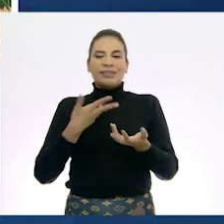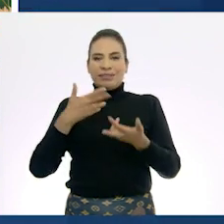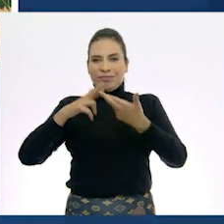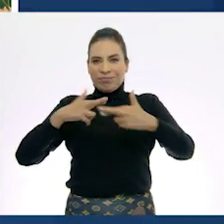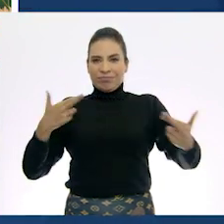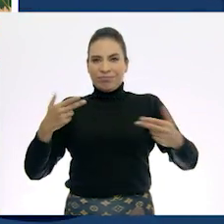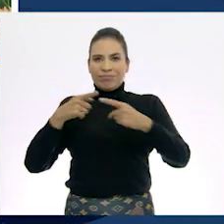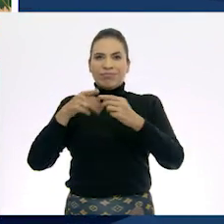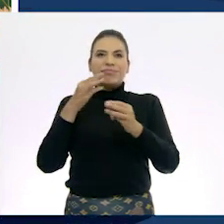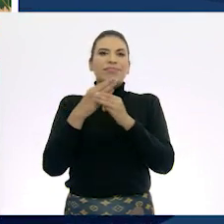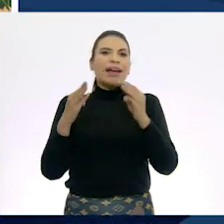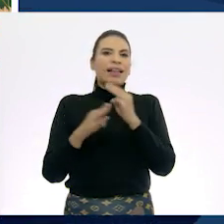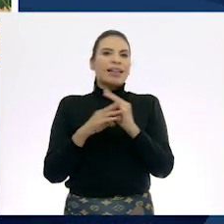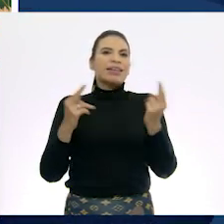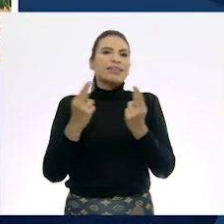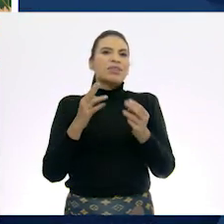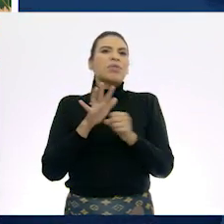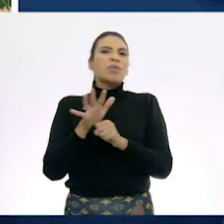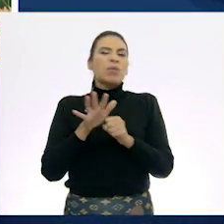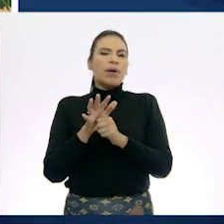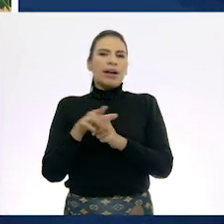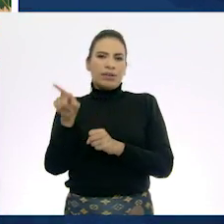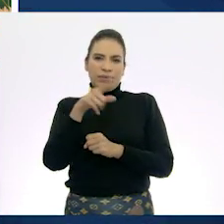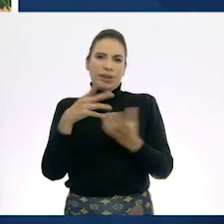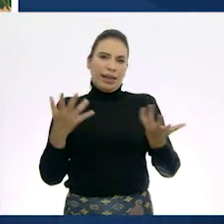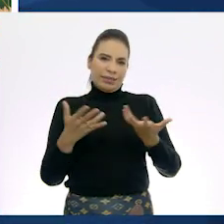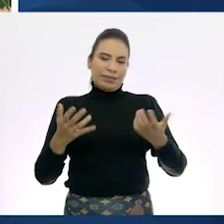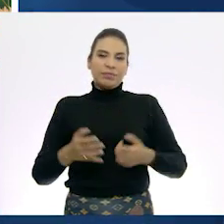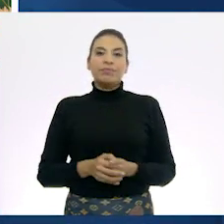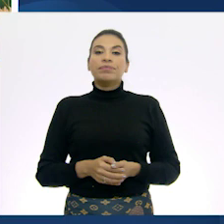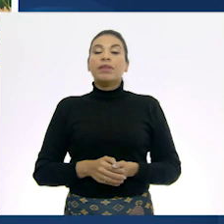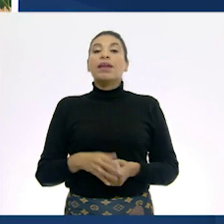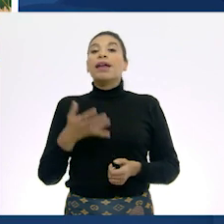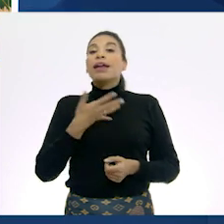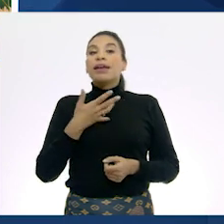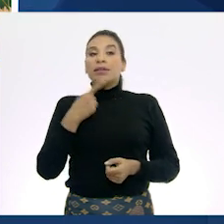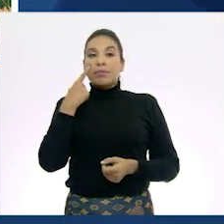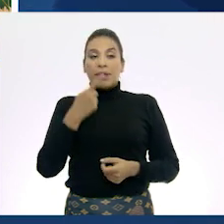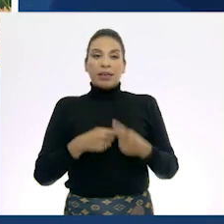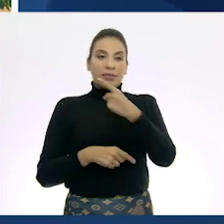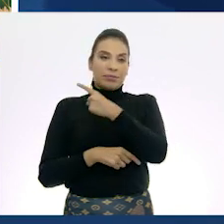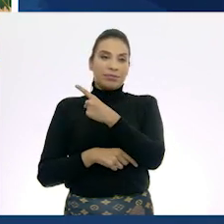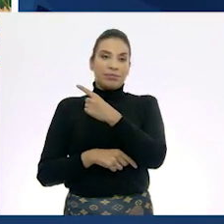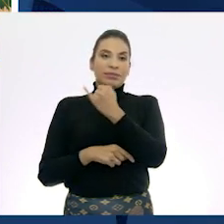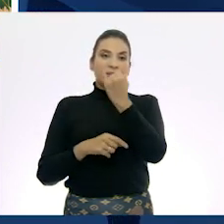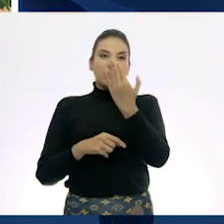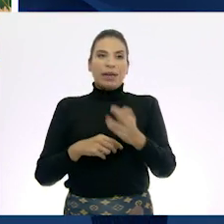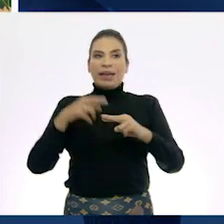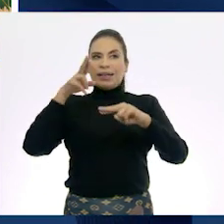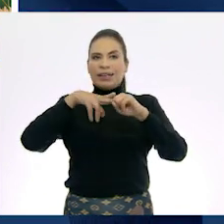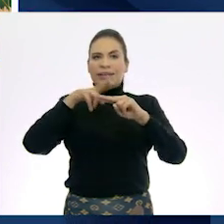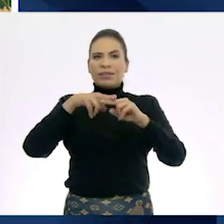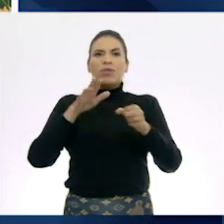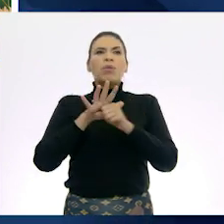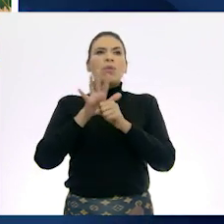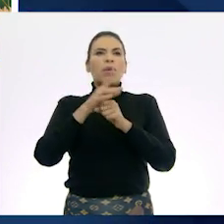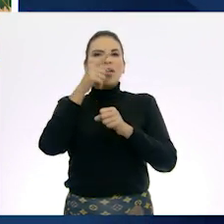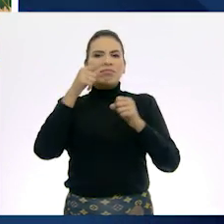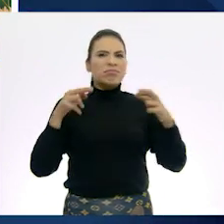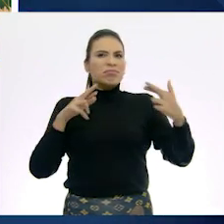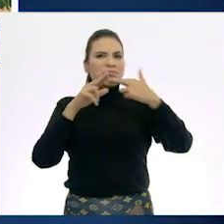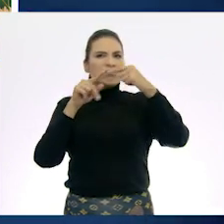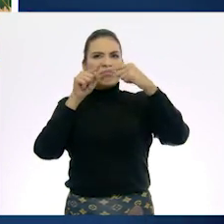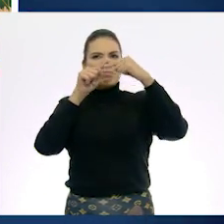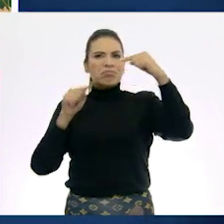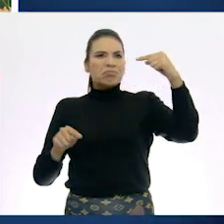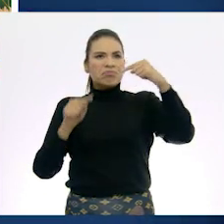la materia prima con la que se van a generar. Entonces tenemos ahí la imagen de una silla. ¿Con qué imagen la